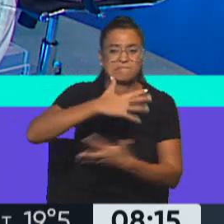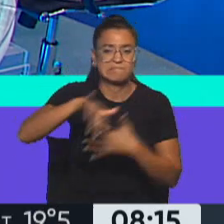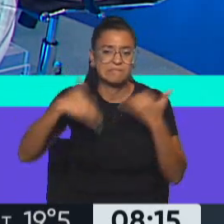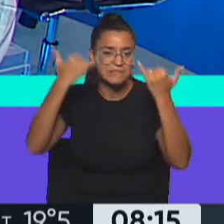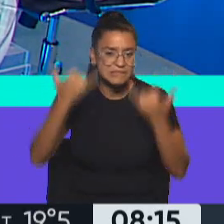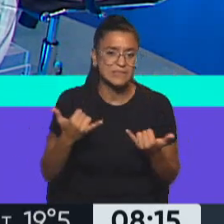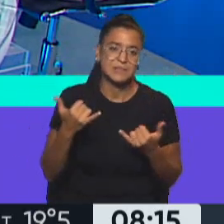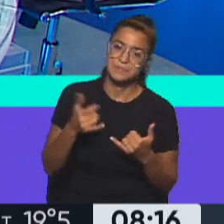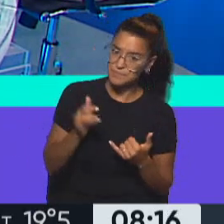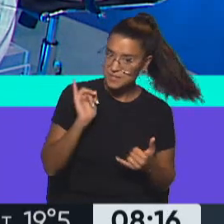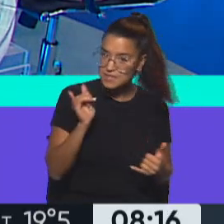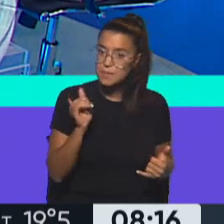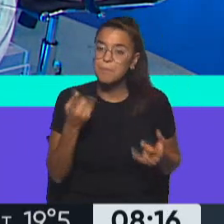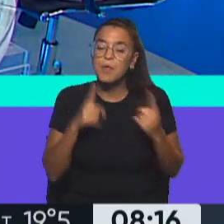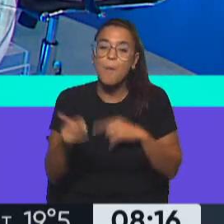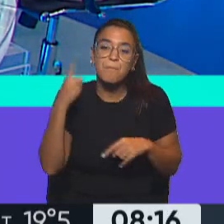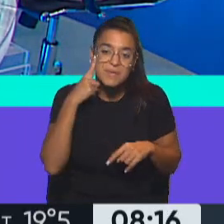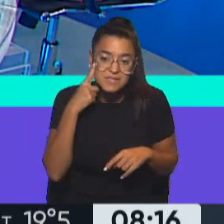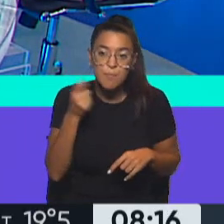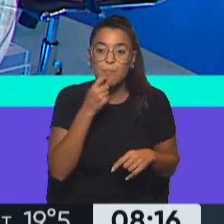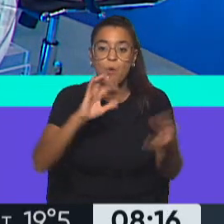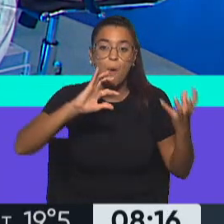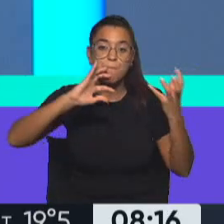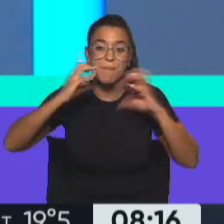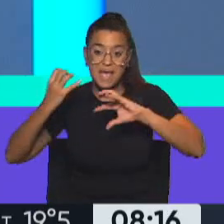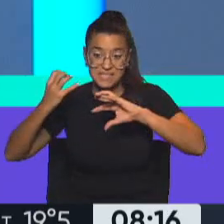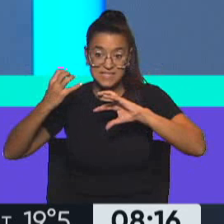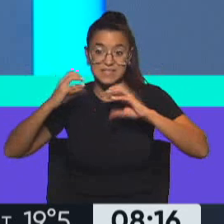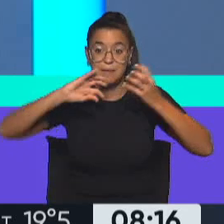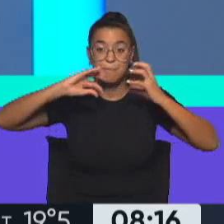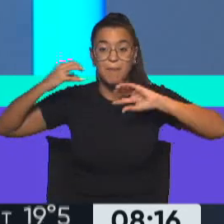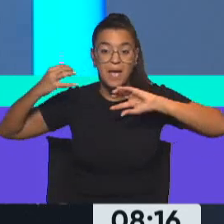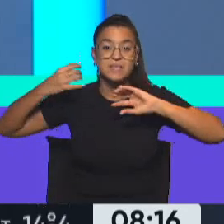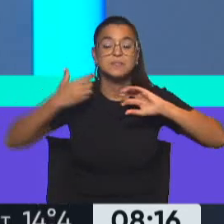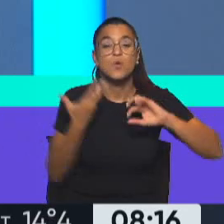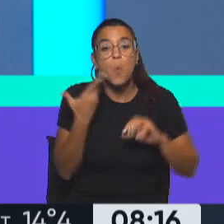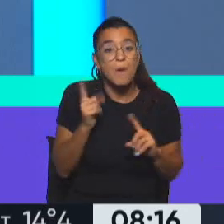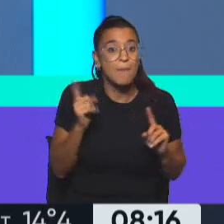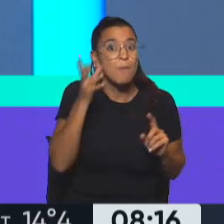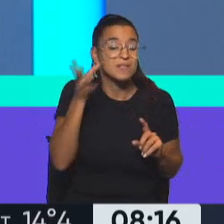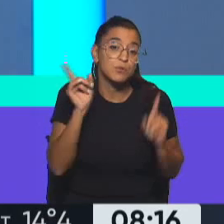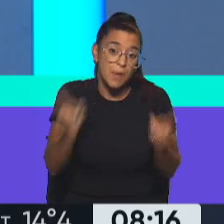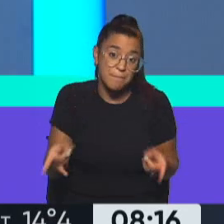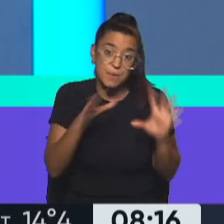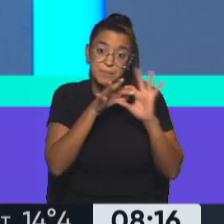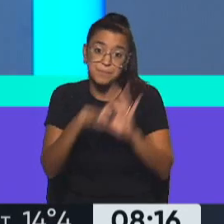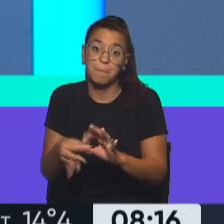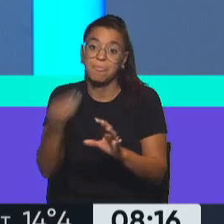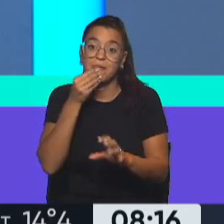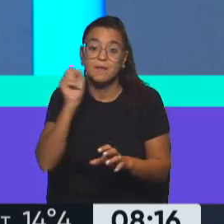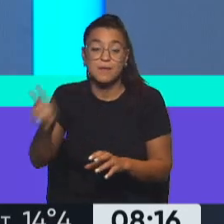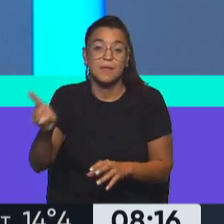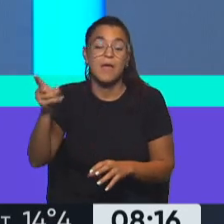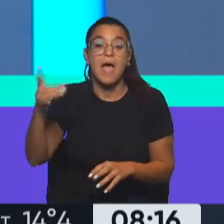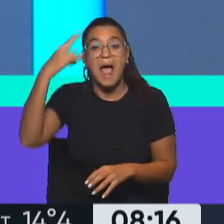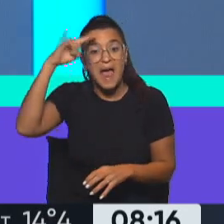un descalabro. Sí, en el bueno, pero sentido- pensemos que, por ejemplo, el maíz, que no lo estamos hablando tanto, Claro. tiene que ver también con hoy el alimento del